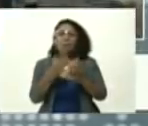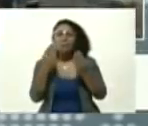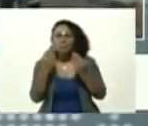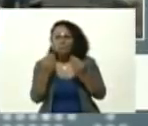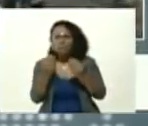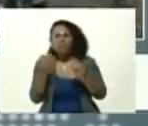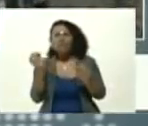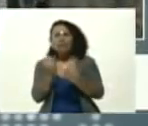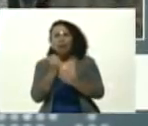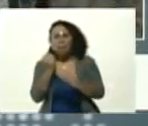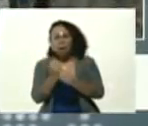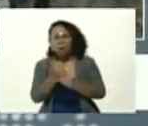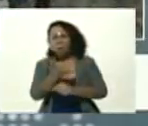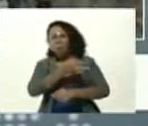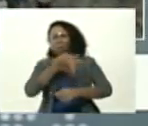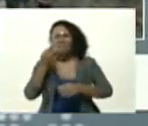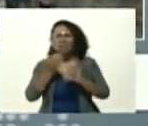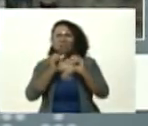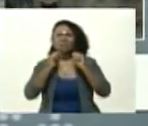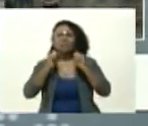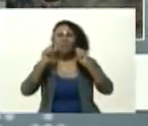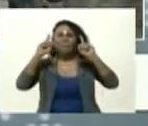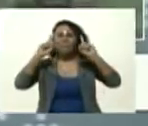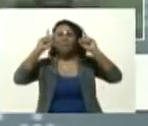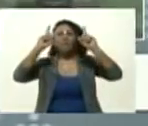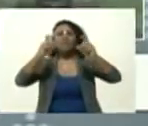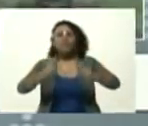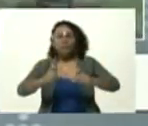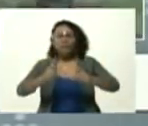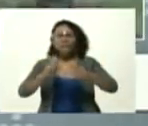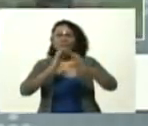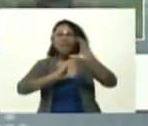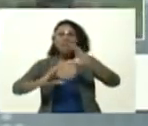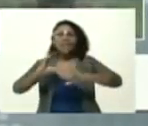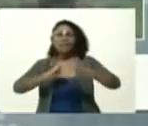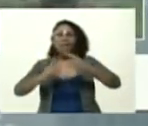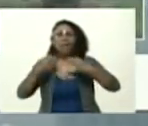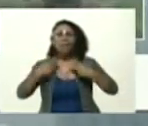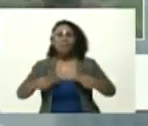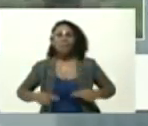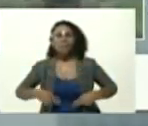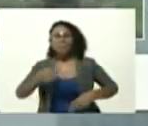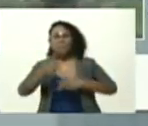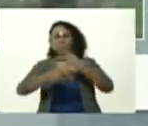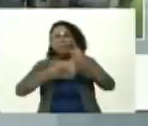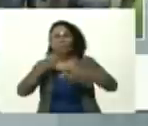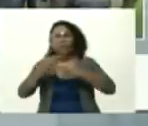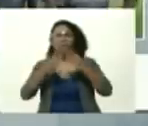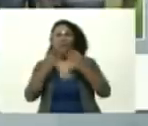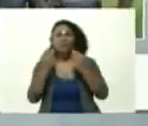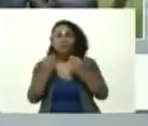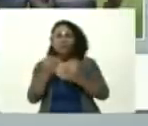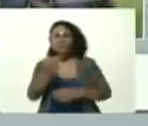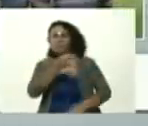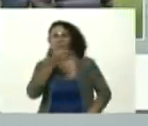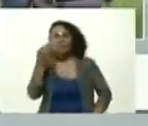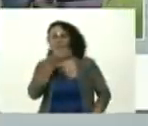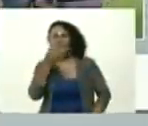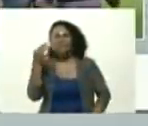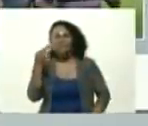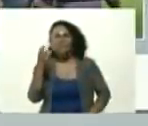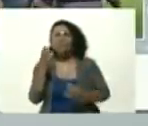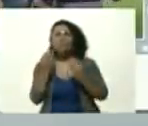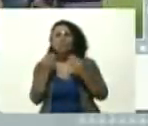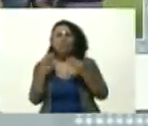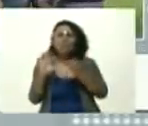calidad, calidad profesional, calidad científica, calidad humana, calidad política, mucha calidad y mucha